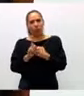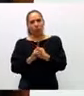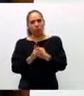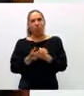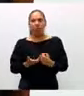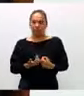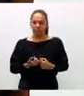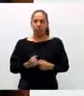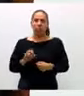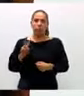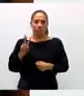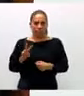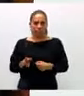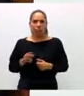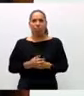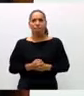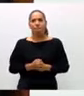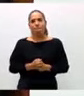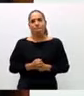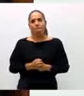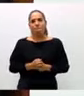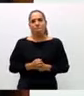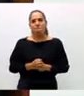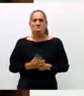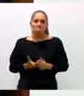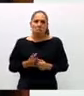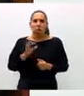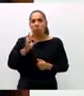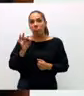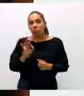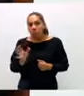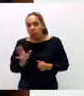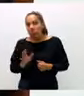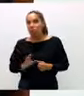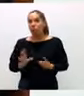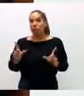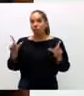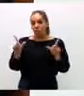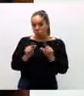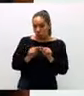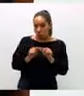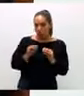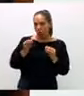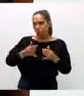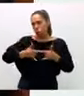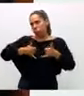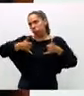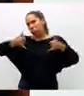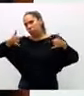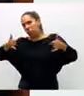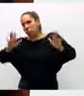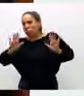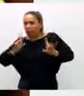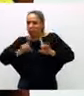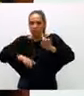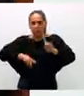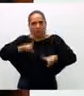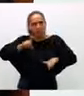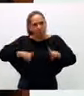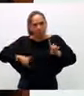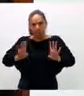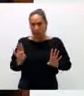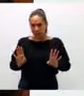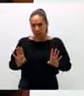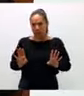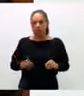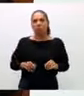Entonces, esto puede ser también muy breve o muy profundo. Entonces, pero esta parte del diálogo, en donde nos